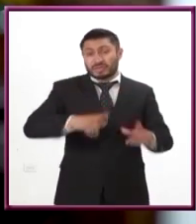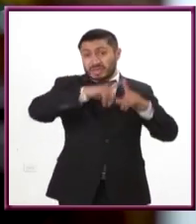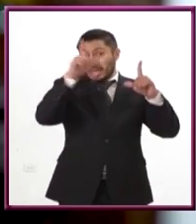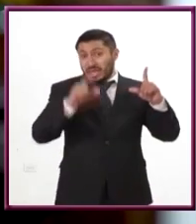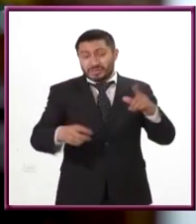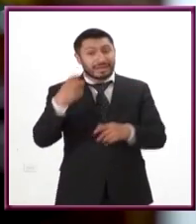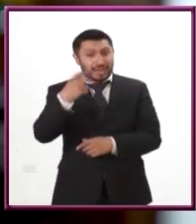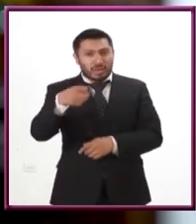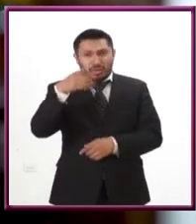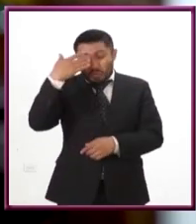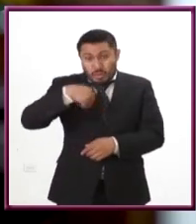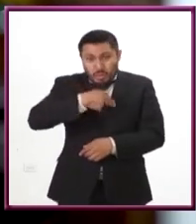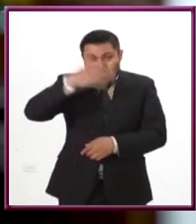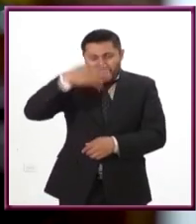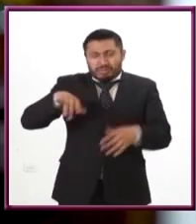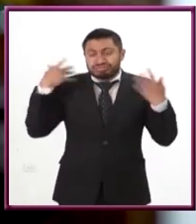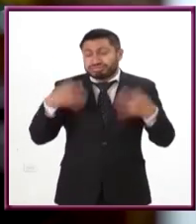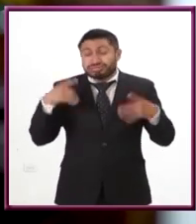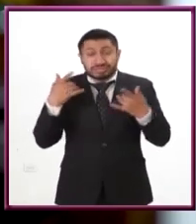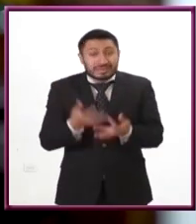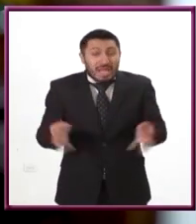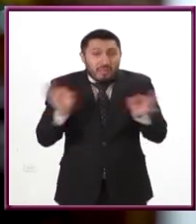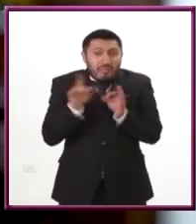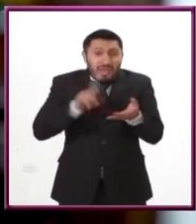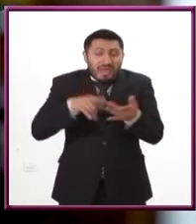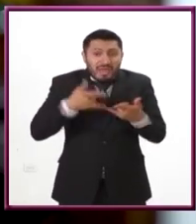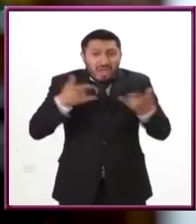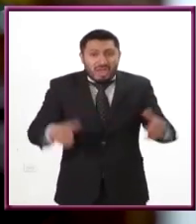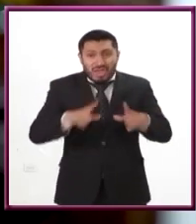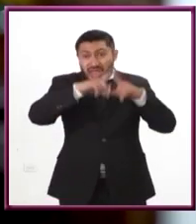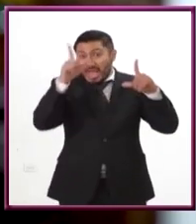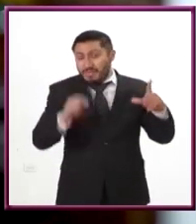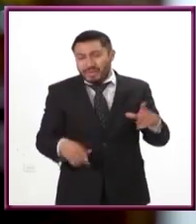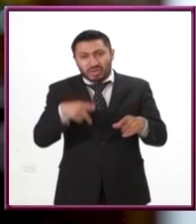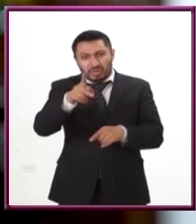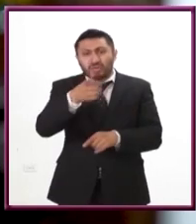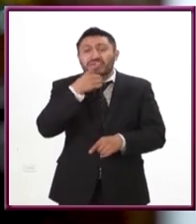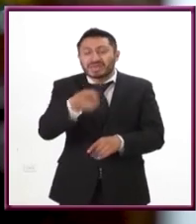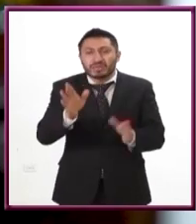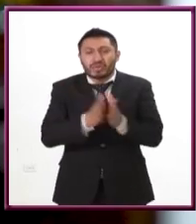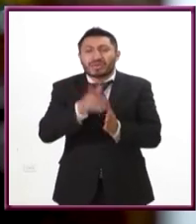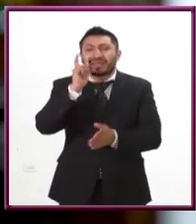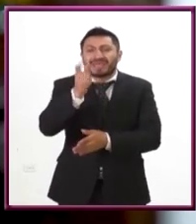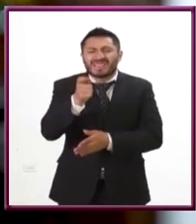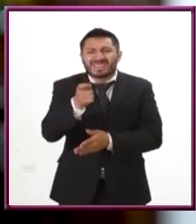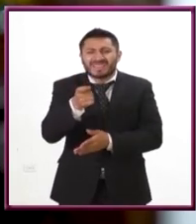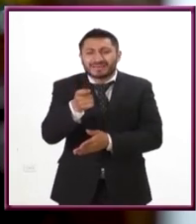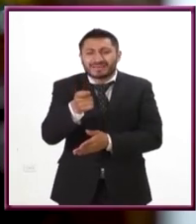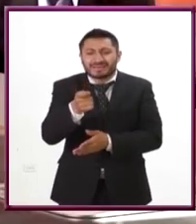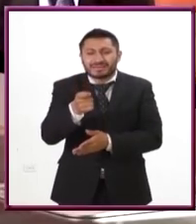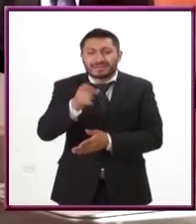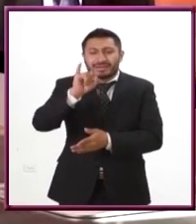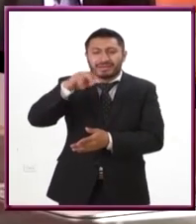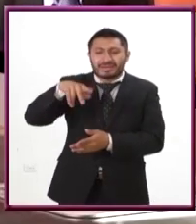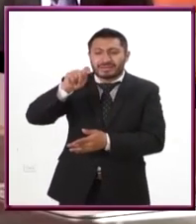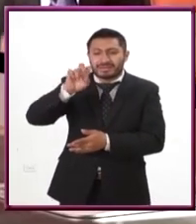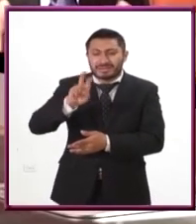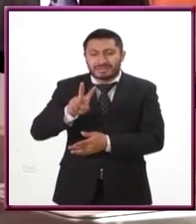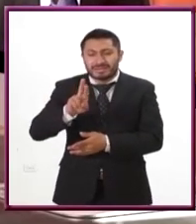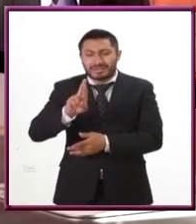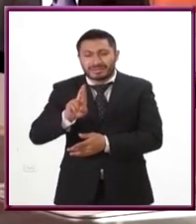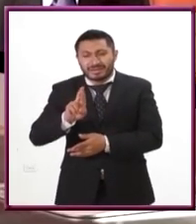Nación y sabemos que fue un caso histórico. Para empezar, ¿podrías decirnos rápidamente qué es interdicción?